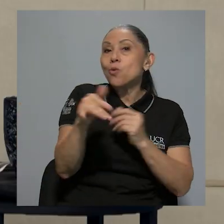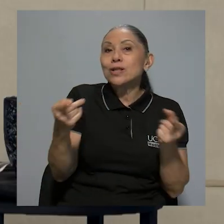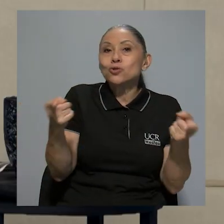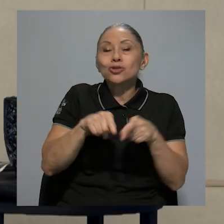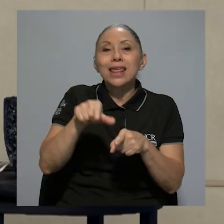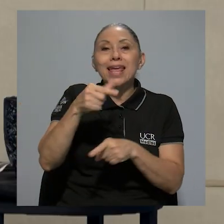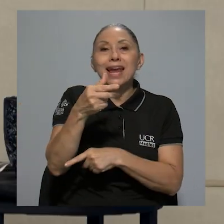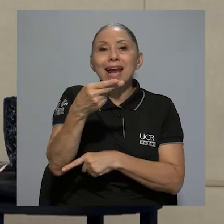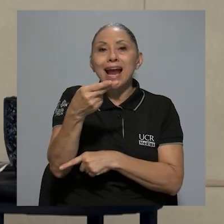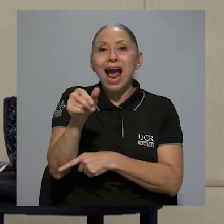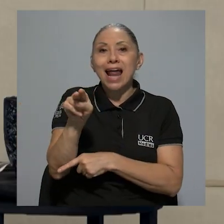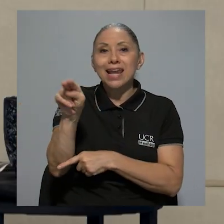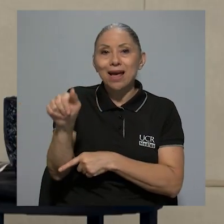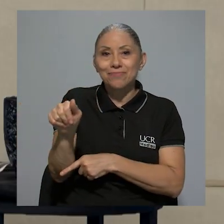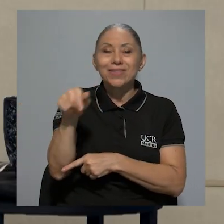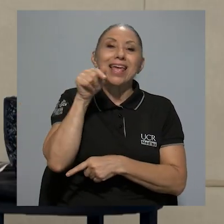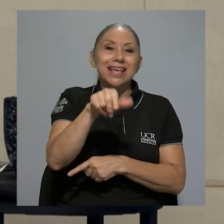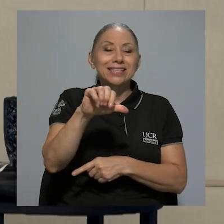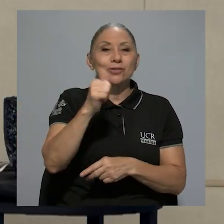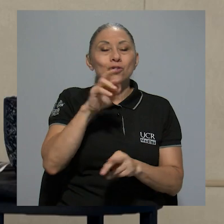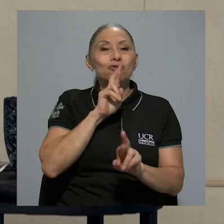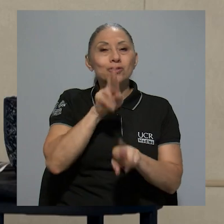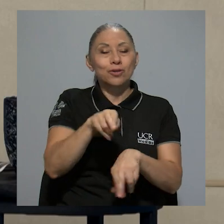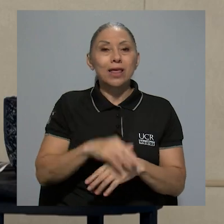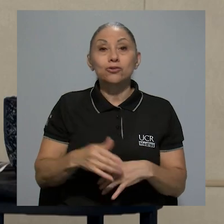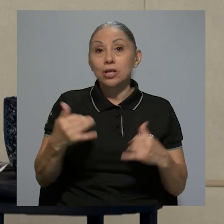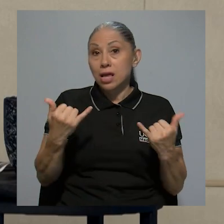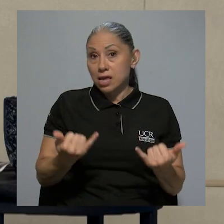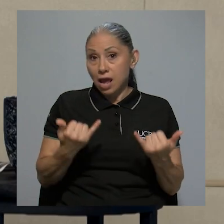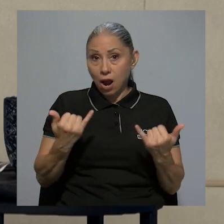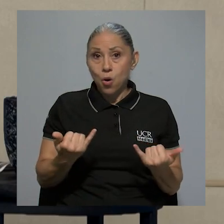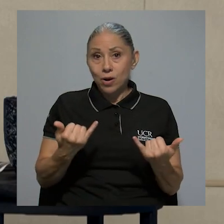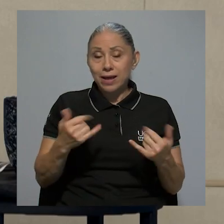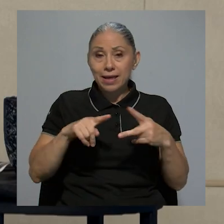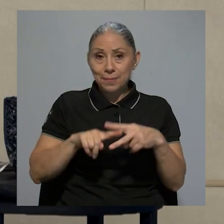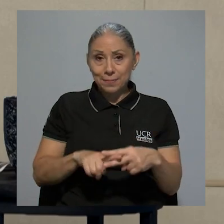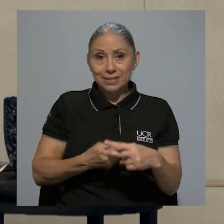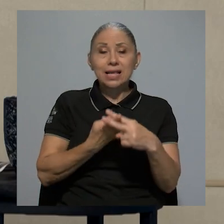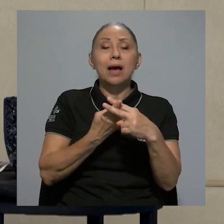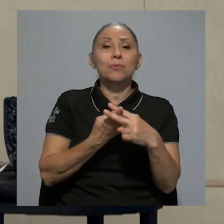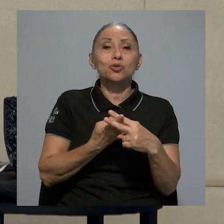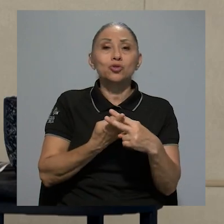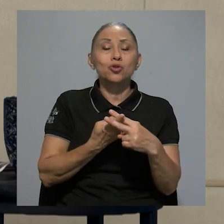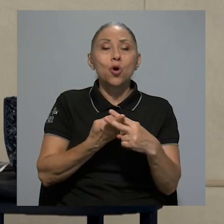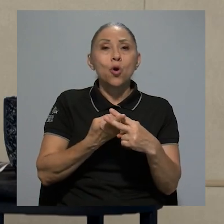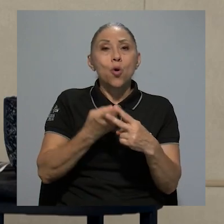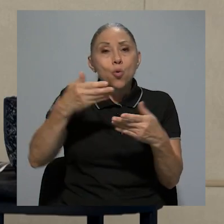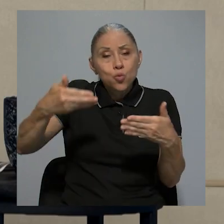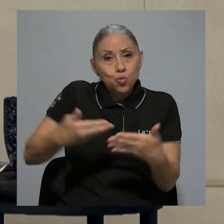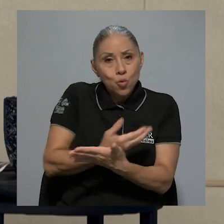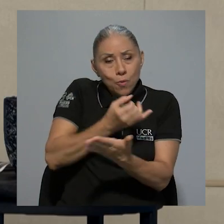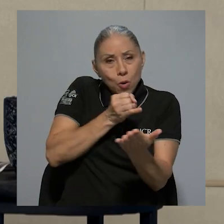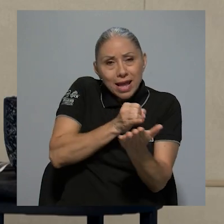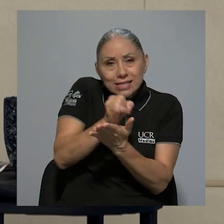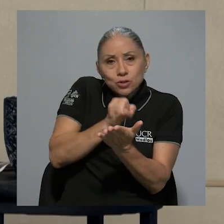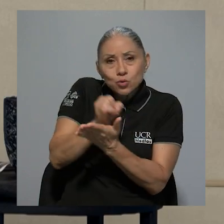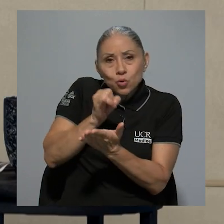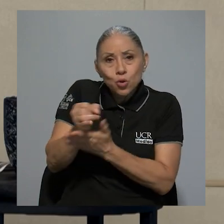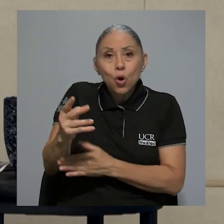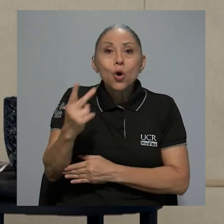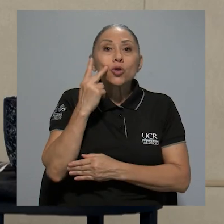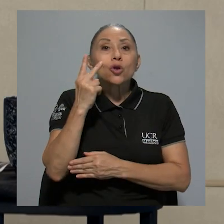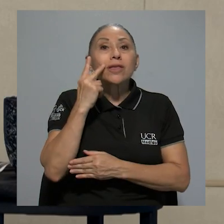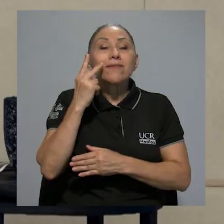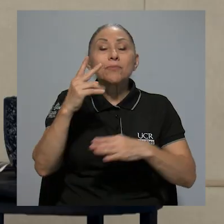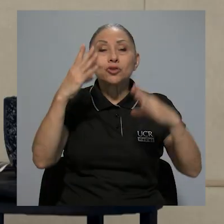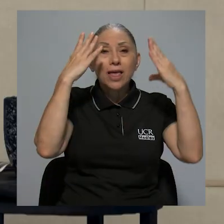Ghana. Entonces, esa es otra de los resultados. Y ahora empezamos también un nuevo estudio en donde vemos un